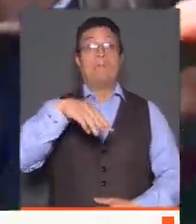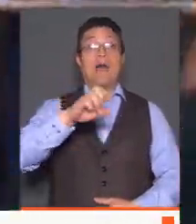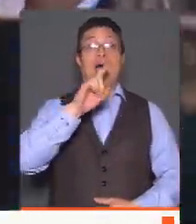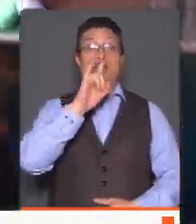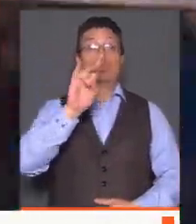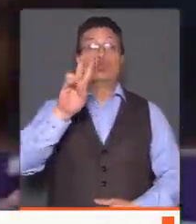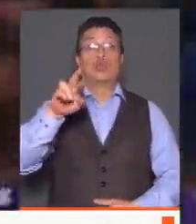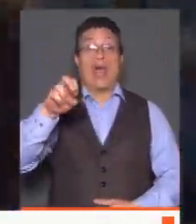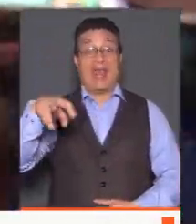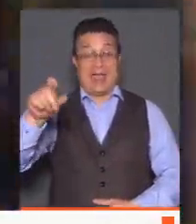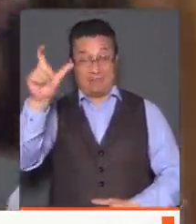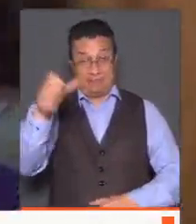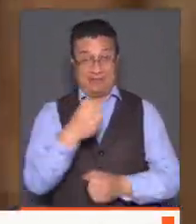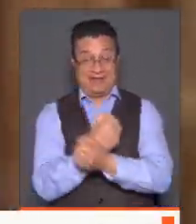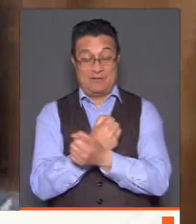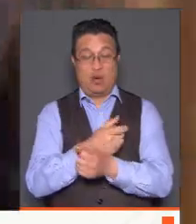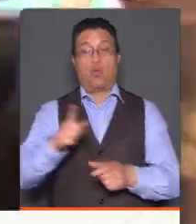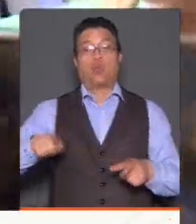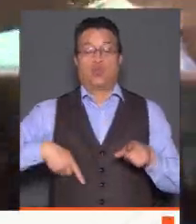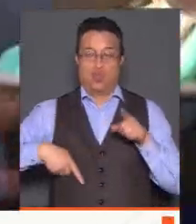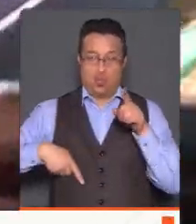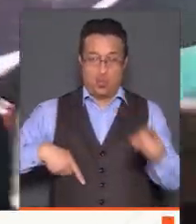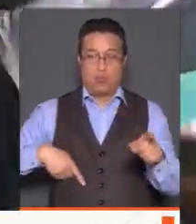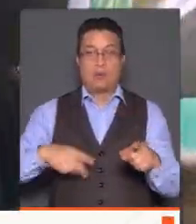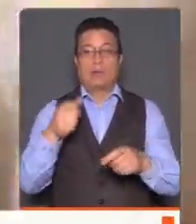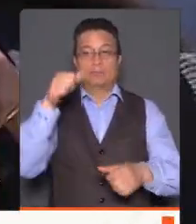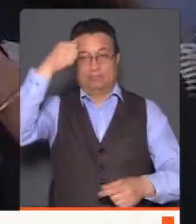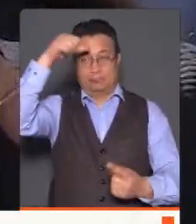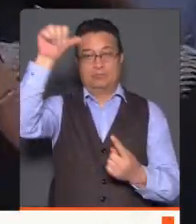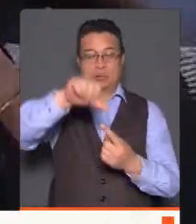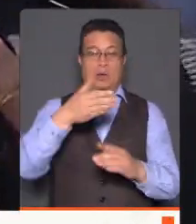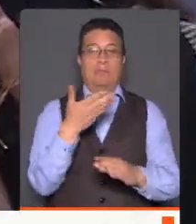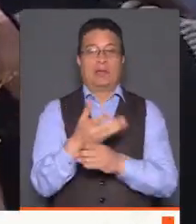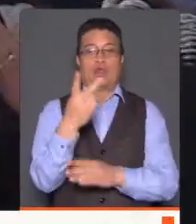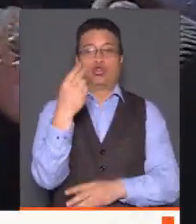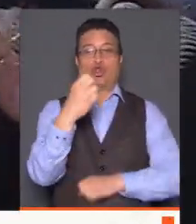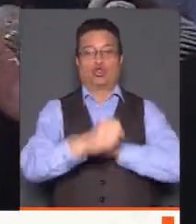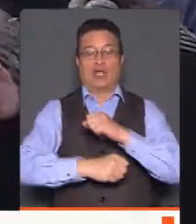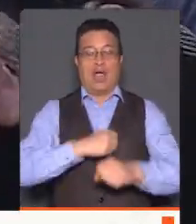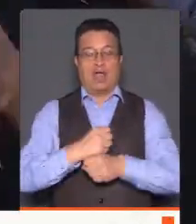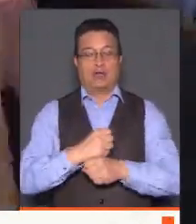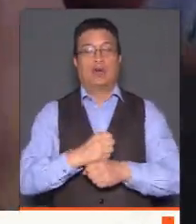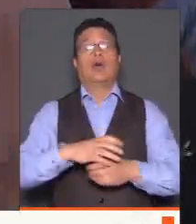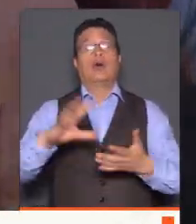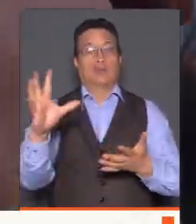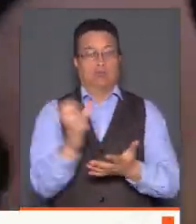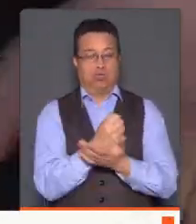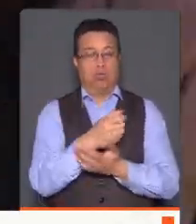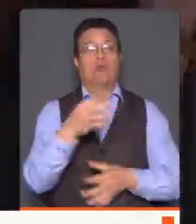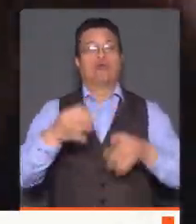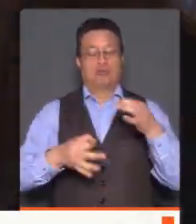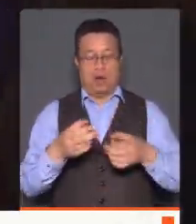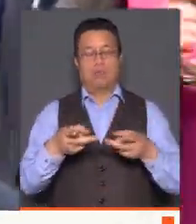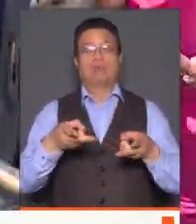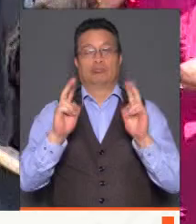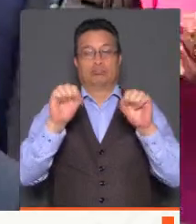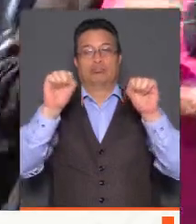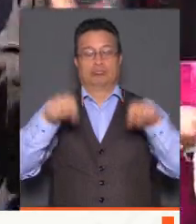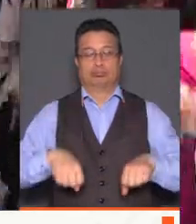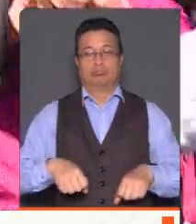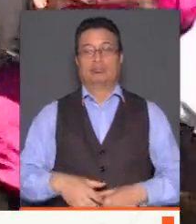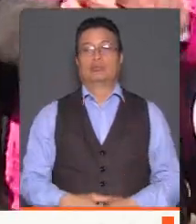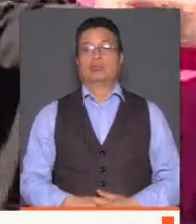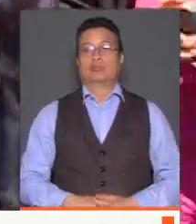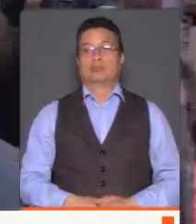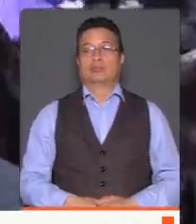culpable. El Ministerio Público solicitó una pena de 12 años de presidio, lo que finalmente fue acogido por el tribunal.